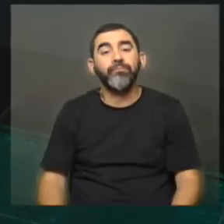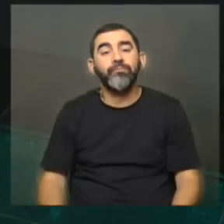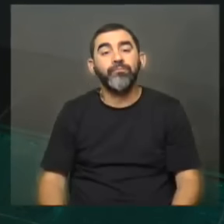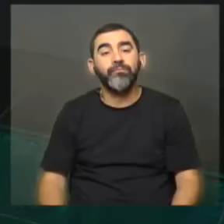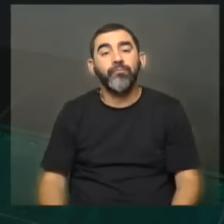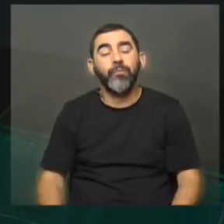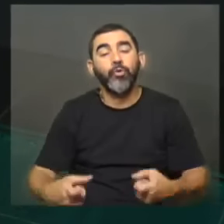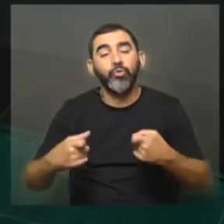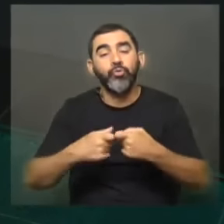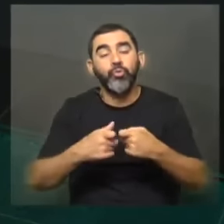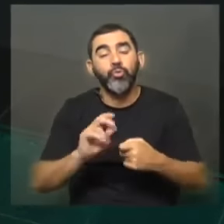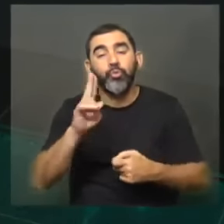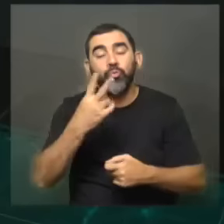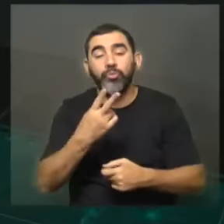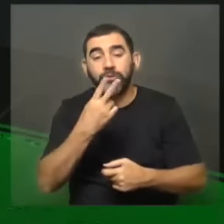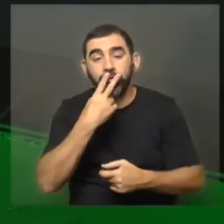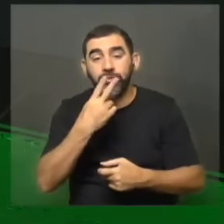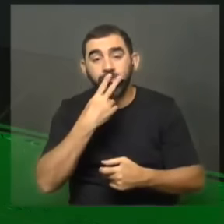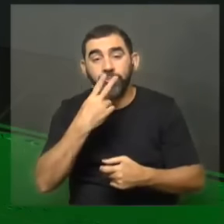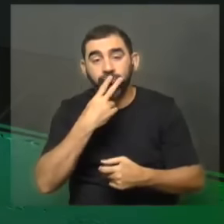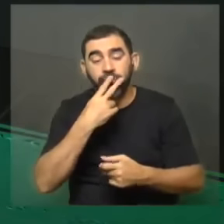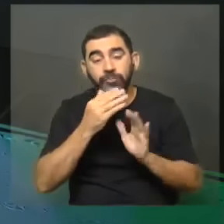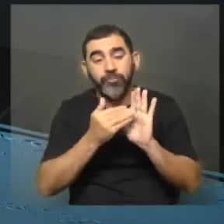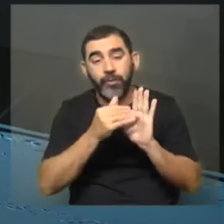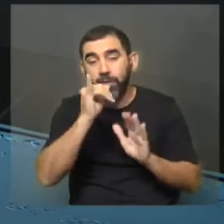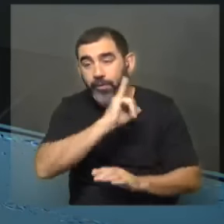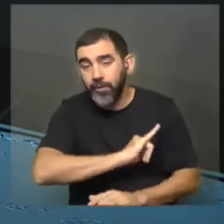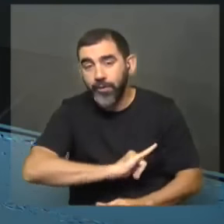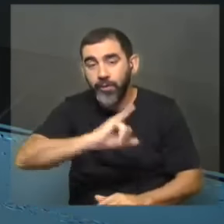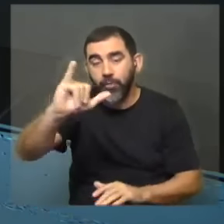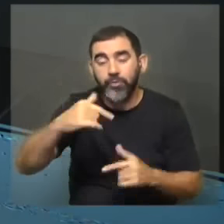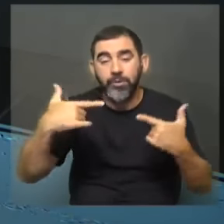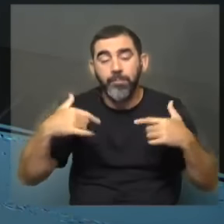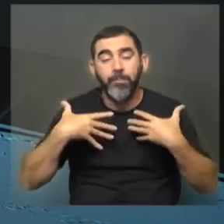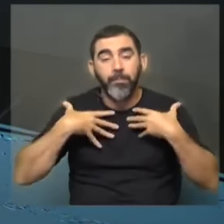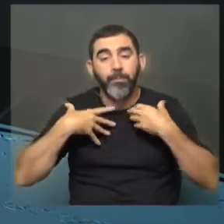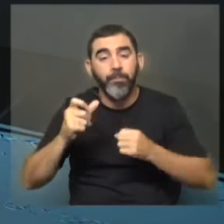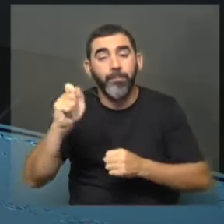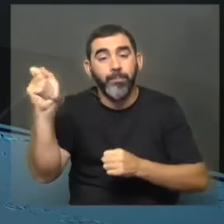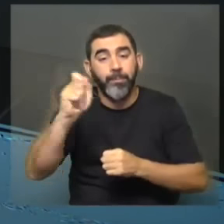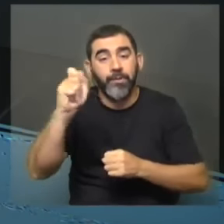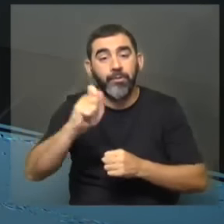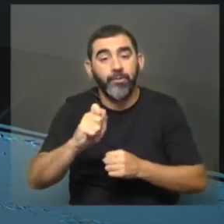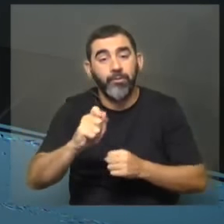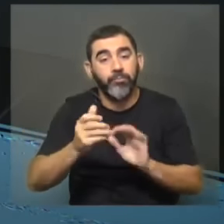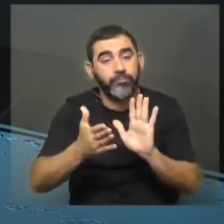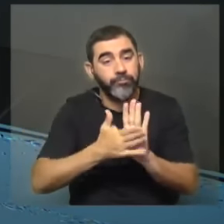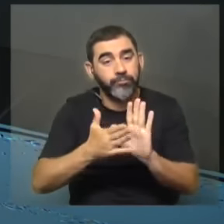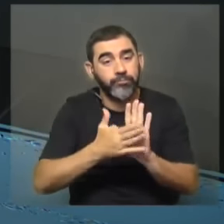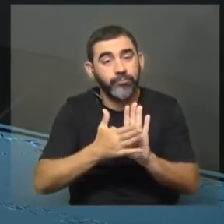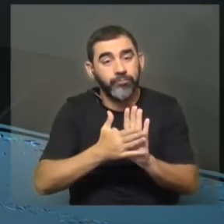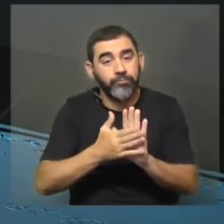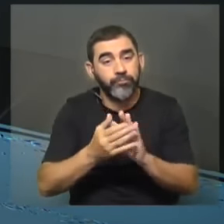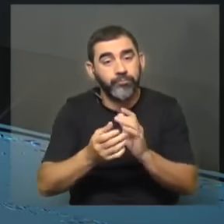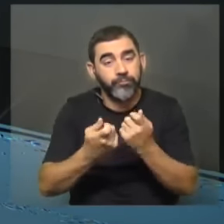porque la sociedad uruguaya de tabac olía va a presentar una denuncia ante el Ministerio de salud pública tras constatarse el